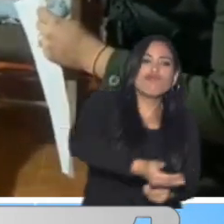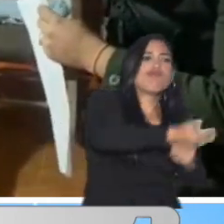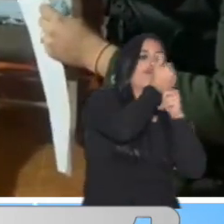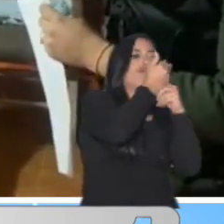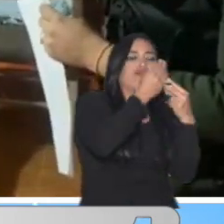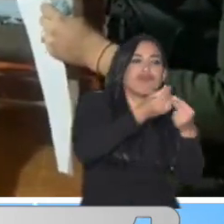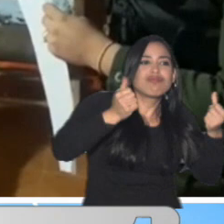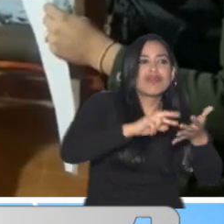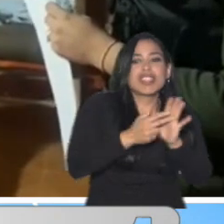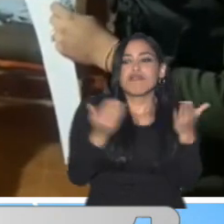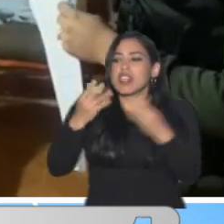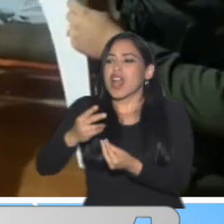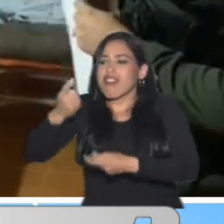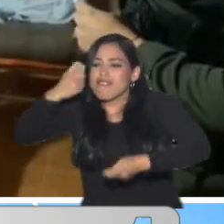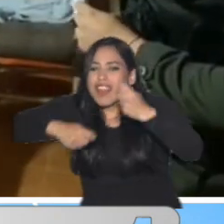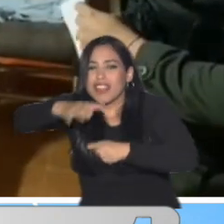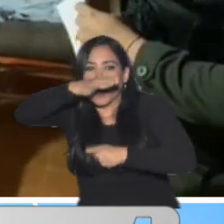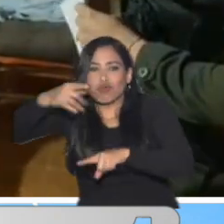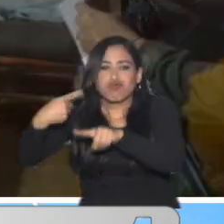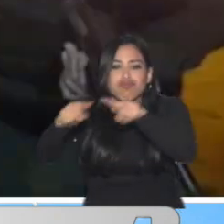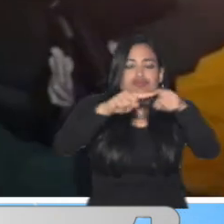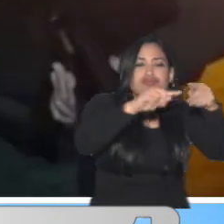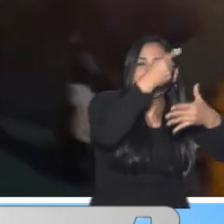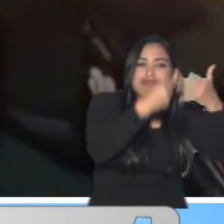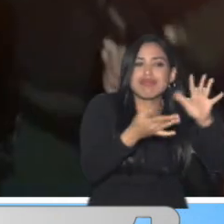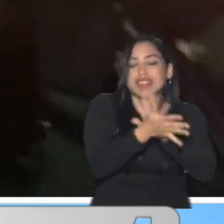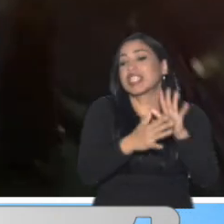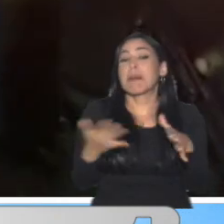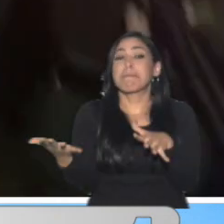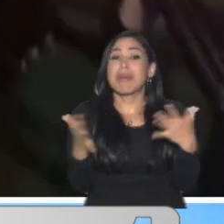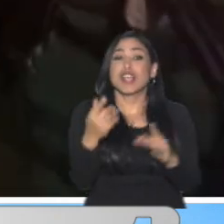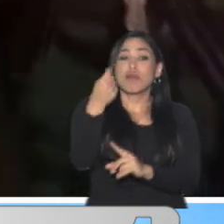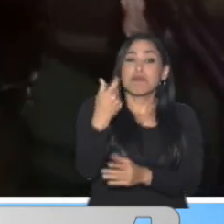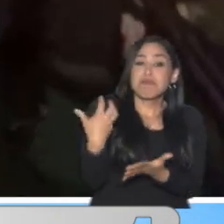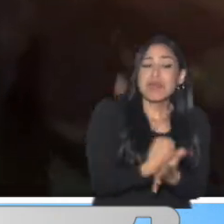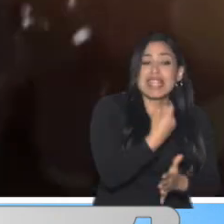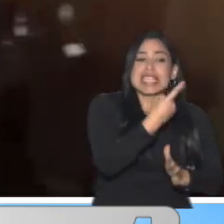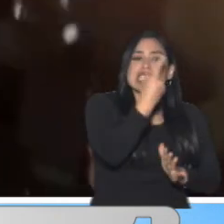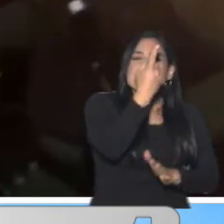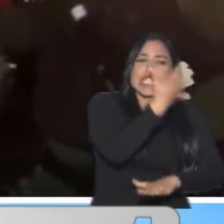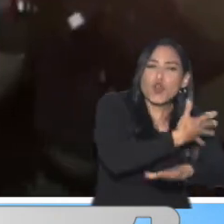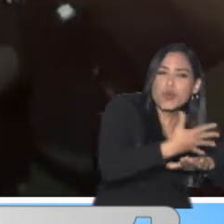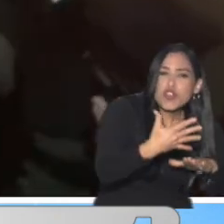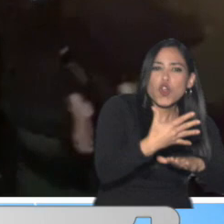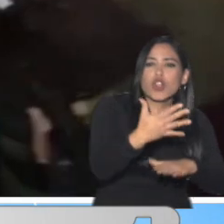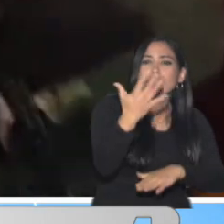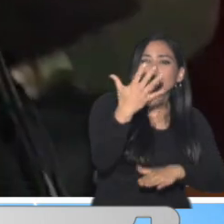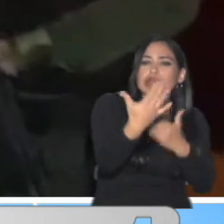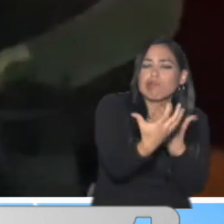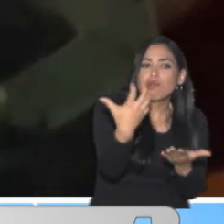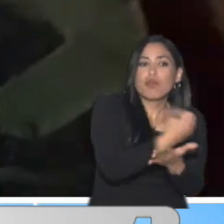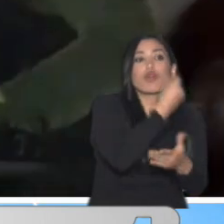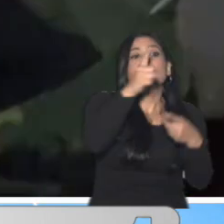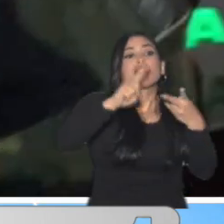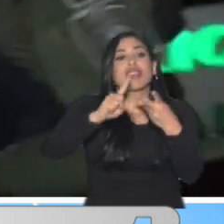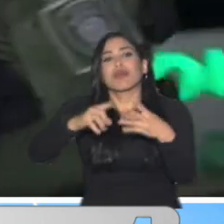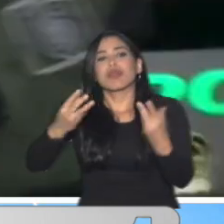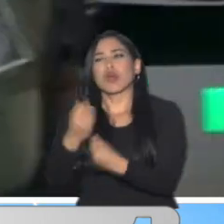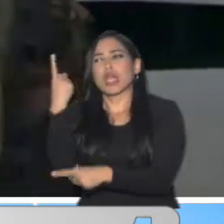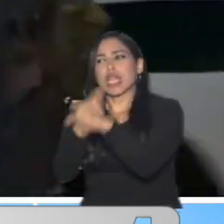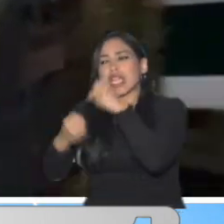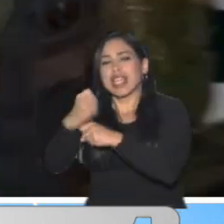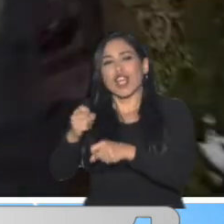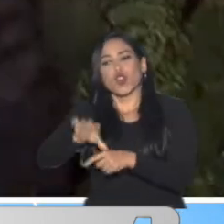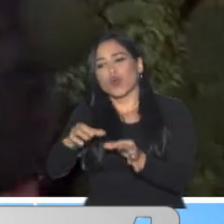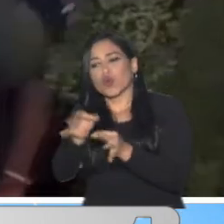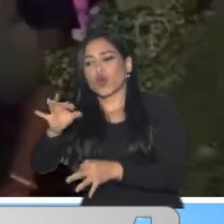y concierto para delinquir acá de la uat de exigencias económicas entre 100 mil pesos y 5 millones también se ha vinculado consejos del año pasado en